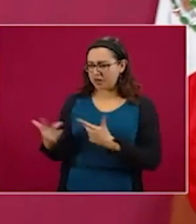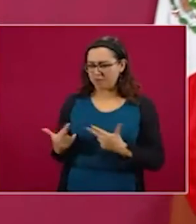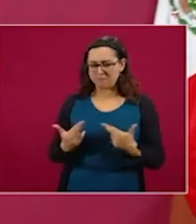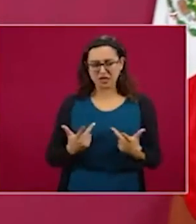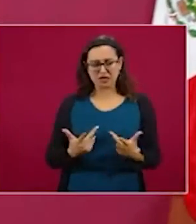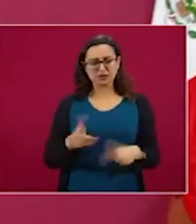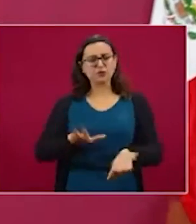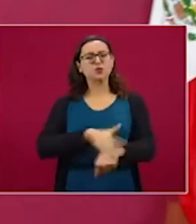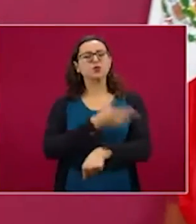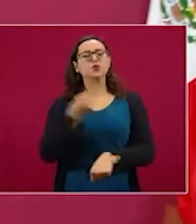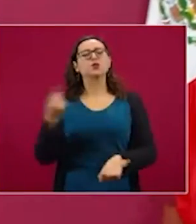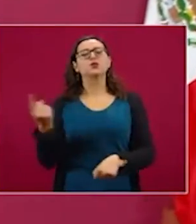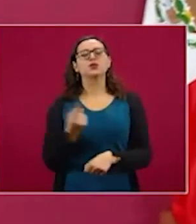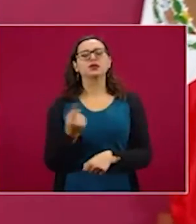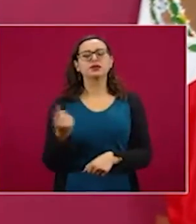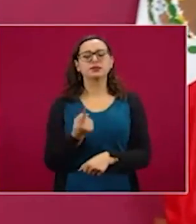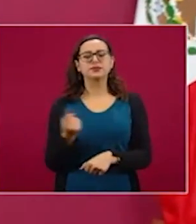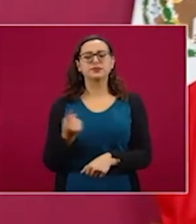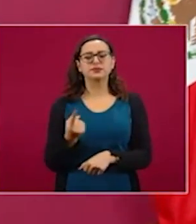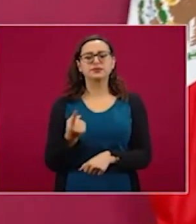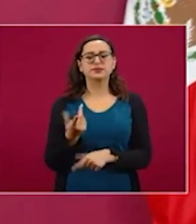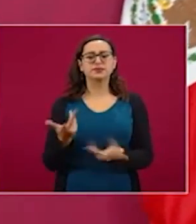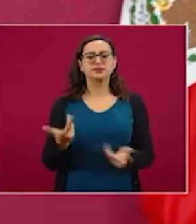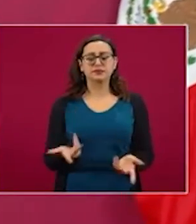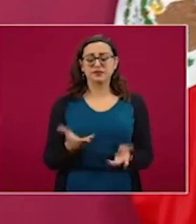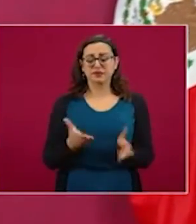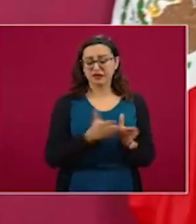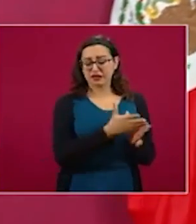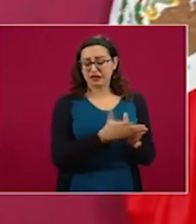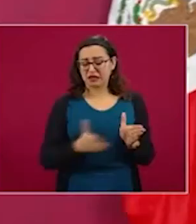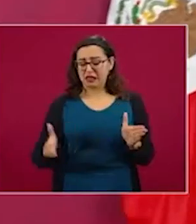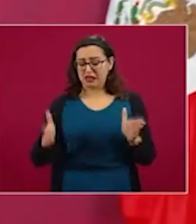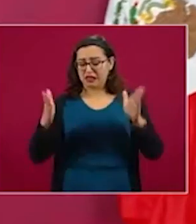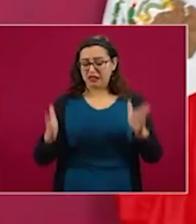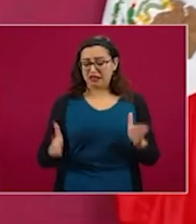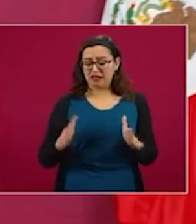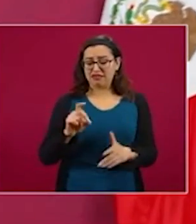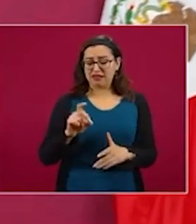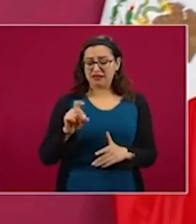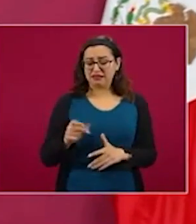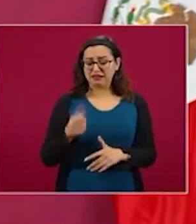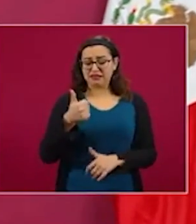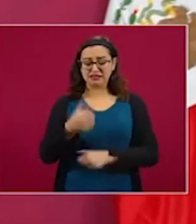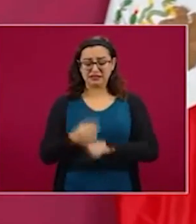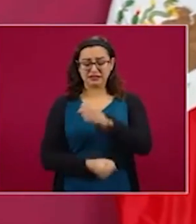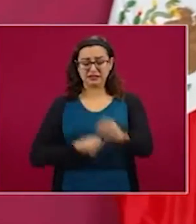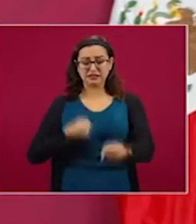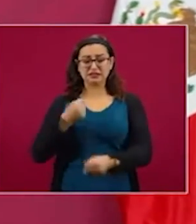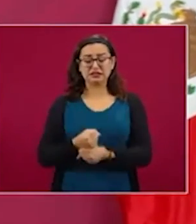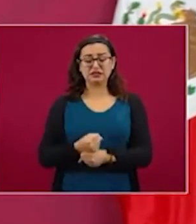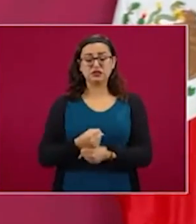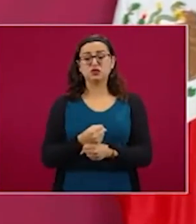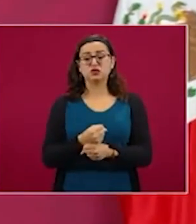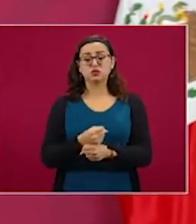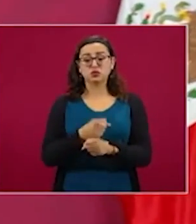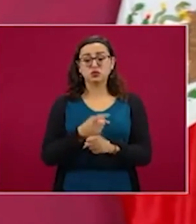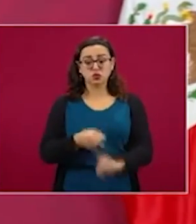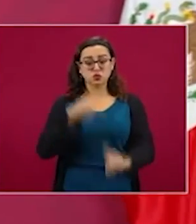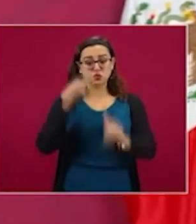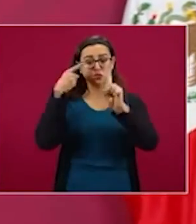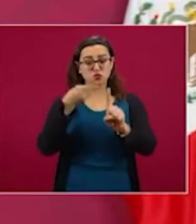porque en 36 años lo que predominó fue